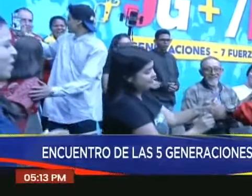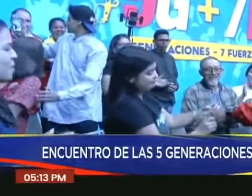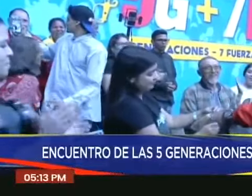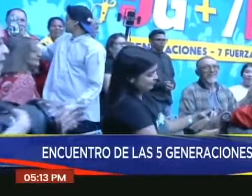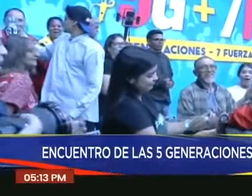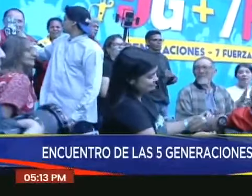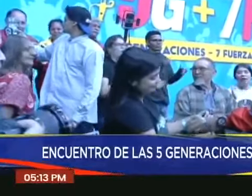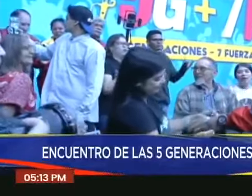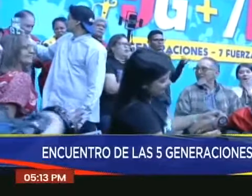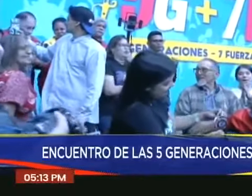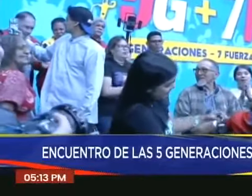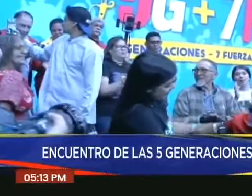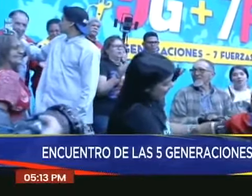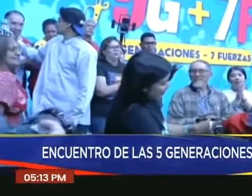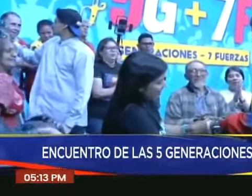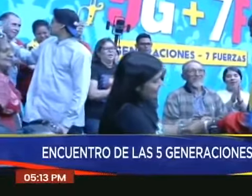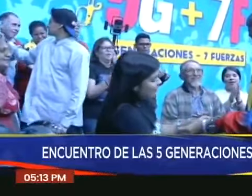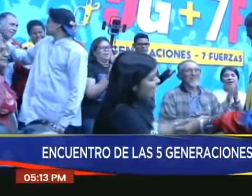Bocono,